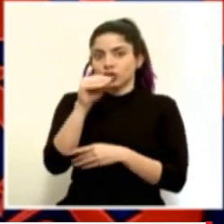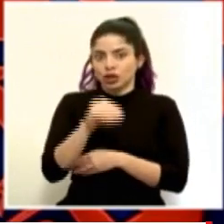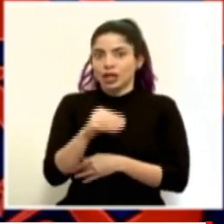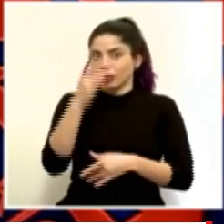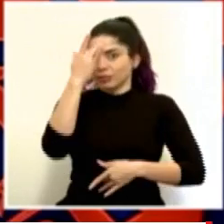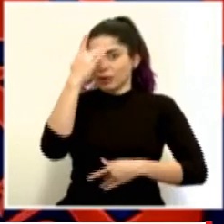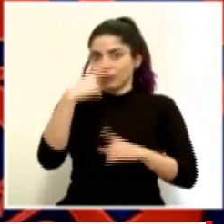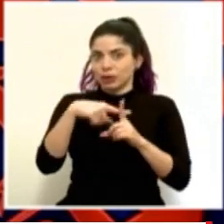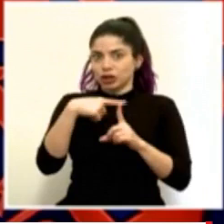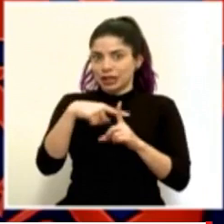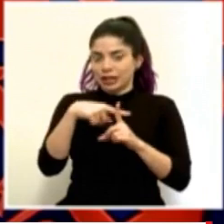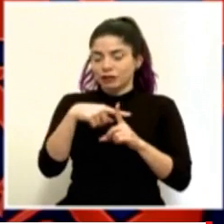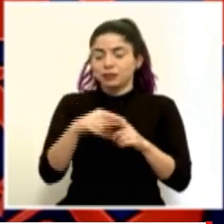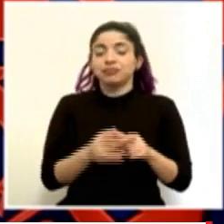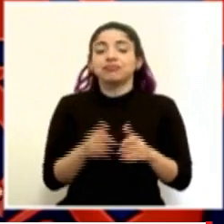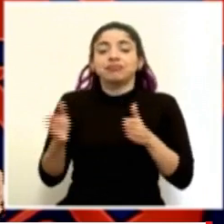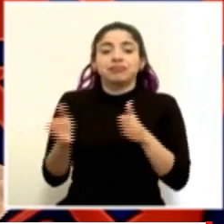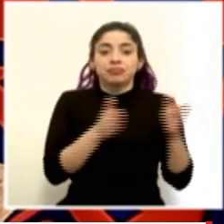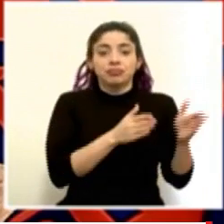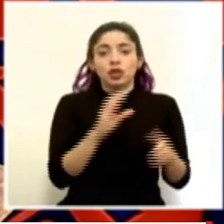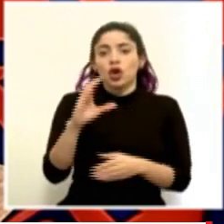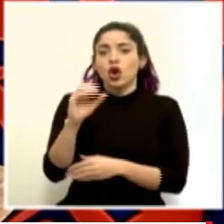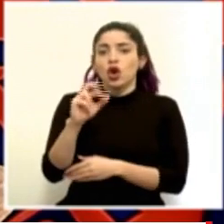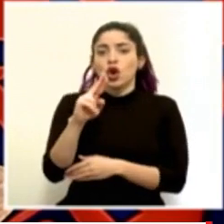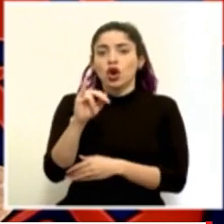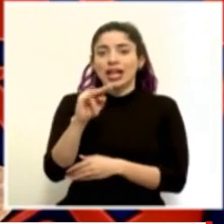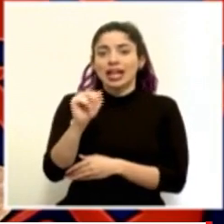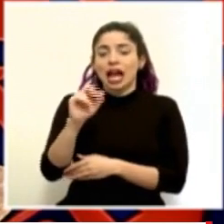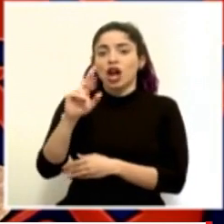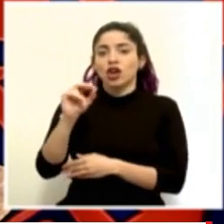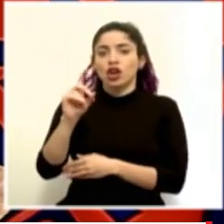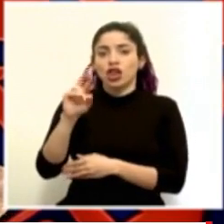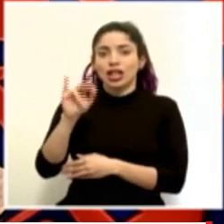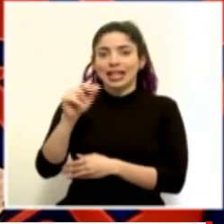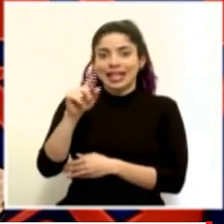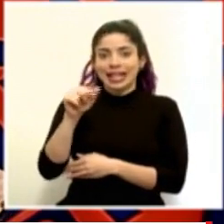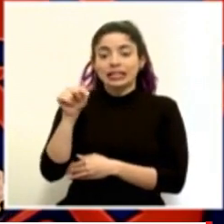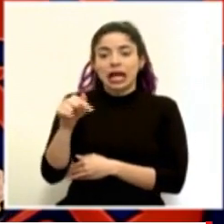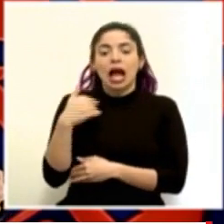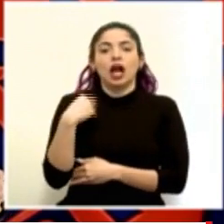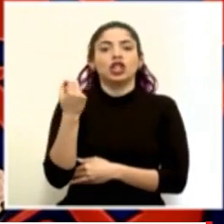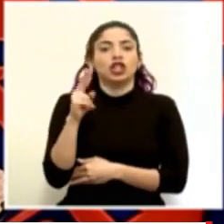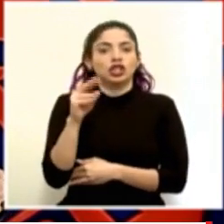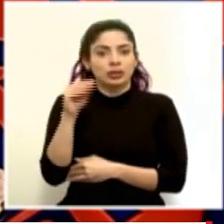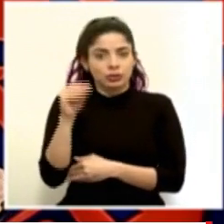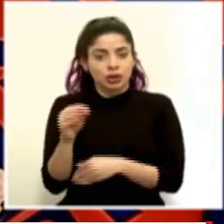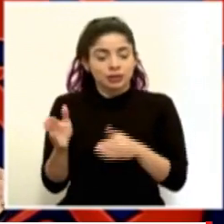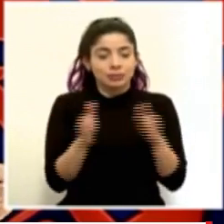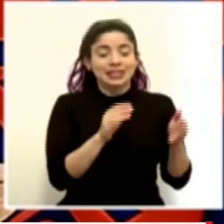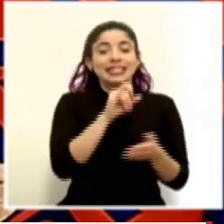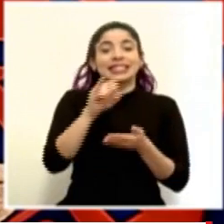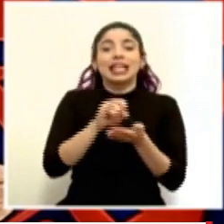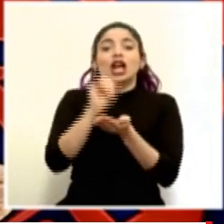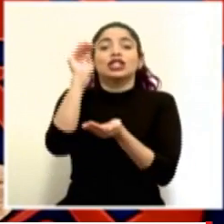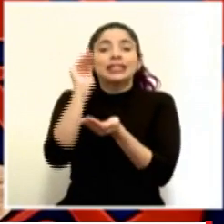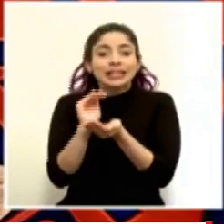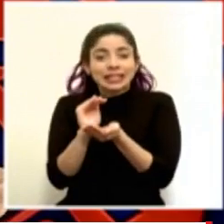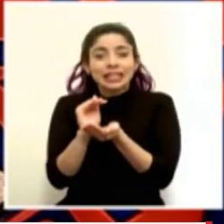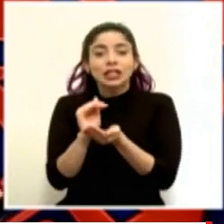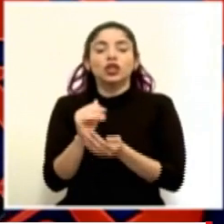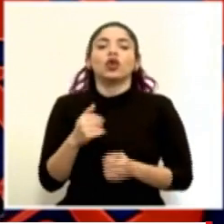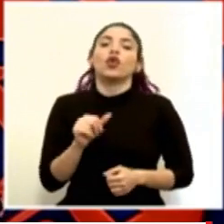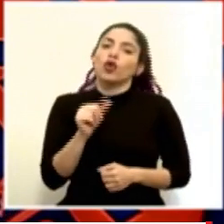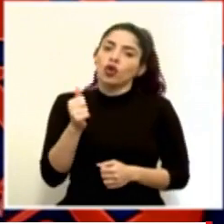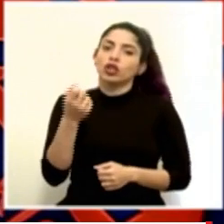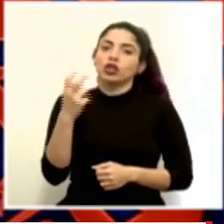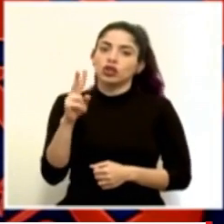casos positivos. Luego viene Corina Rodríguez con 12% y San Josecito con